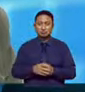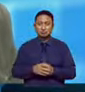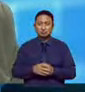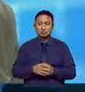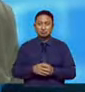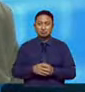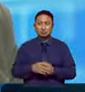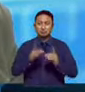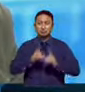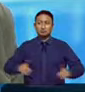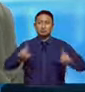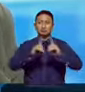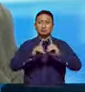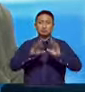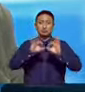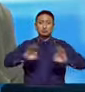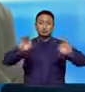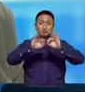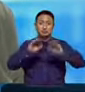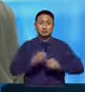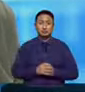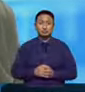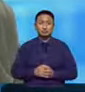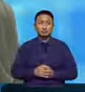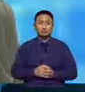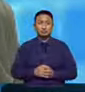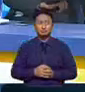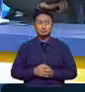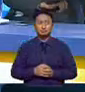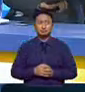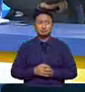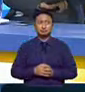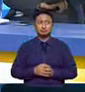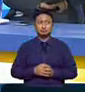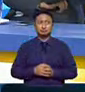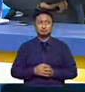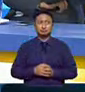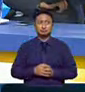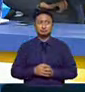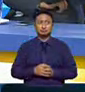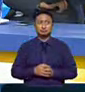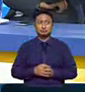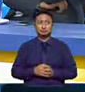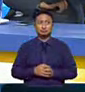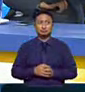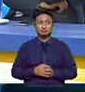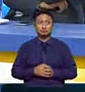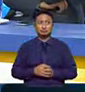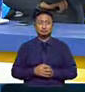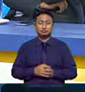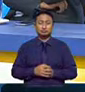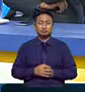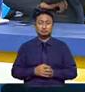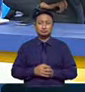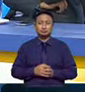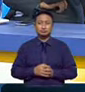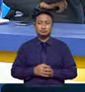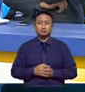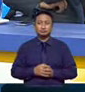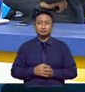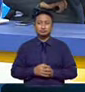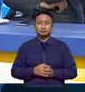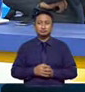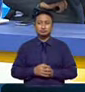ofrecer los datos claves para el conteo rápido. O sea, no está por lo menos en varias partes, ¿no? Entonces, claro, puede quedar incompleto. Eso. ¿Qué entonces, más? ¿Qué